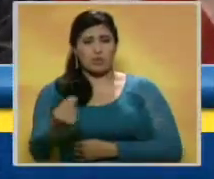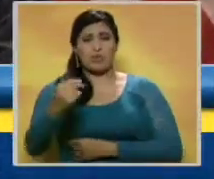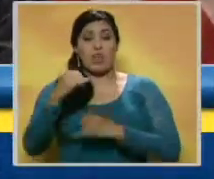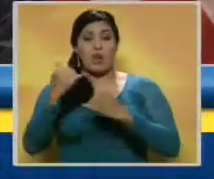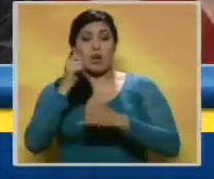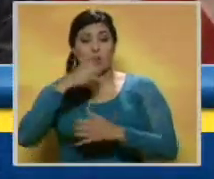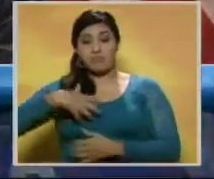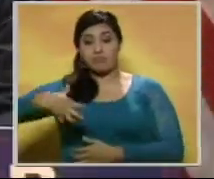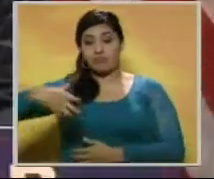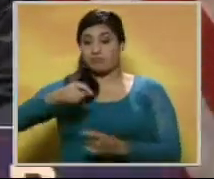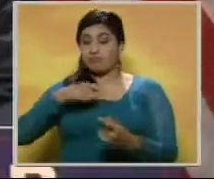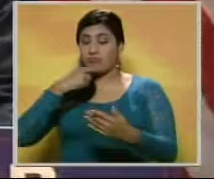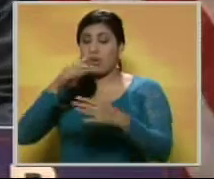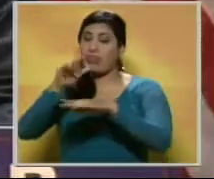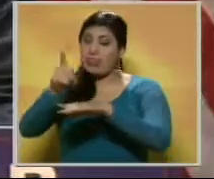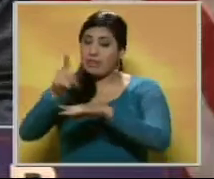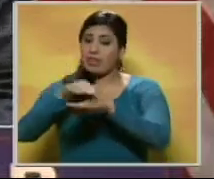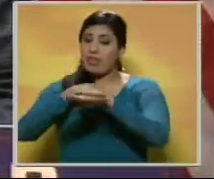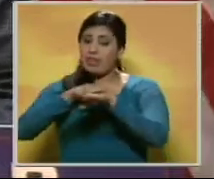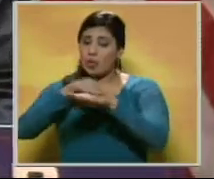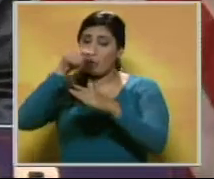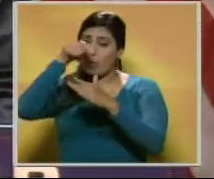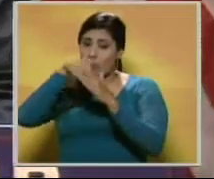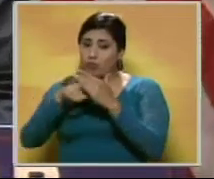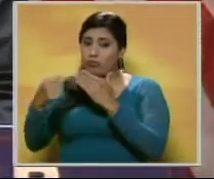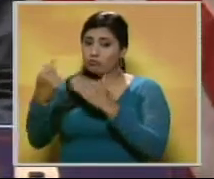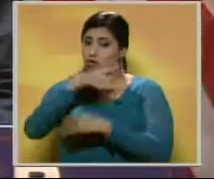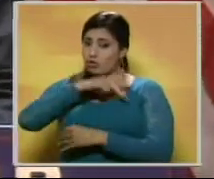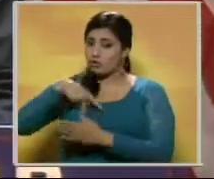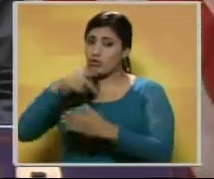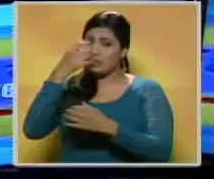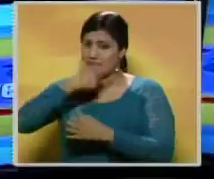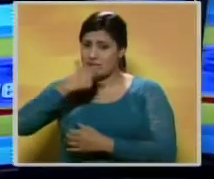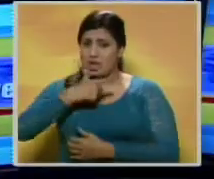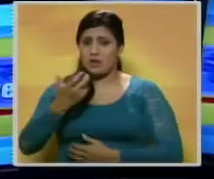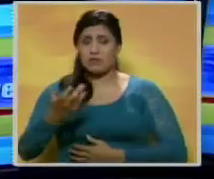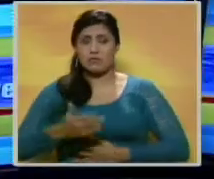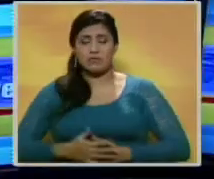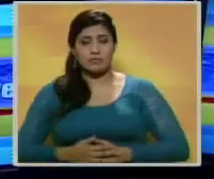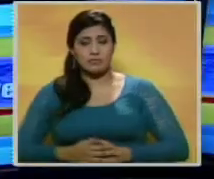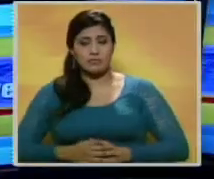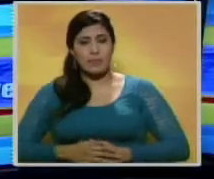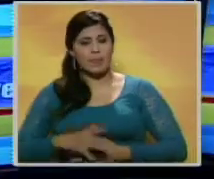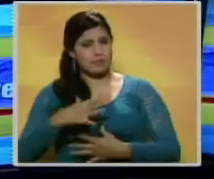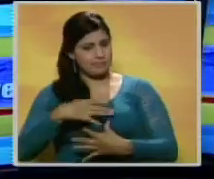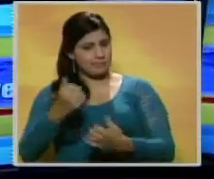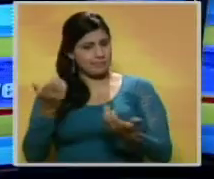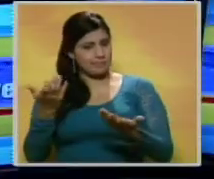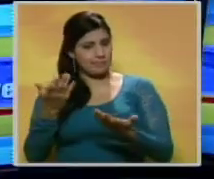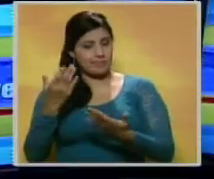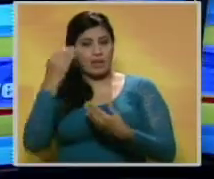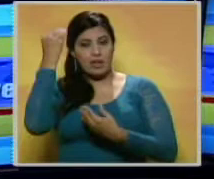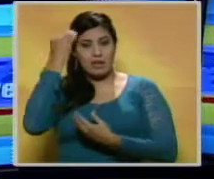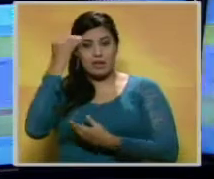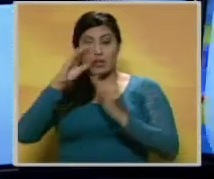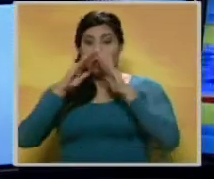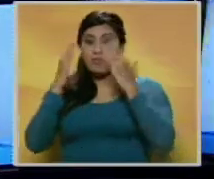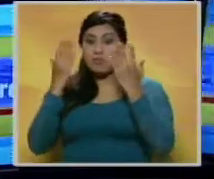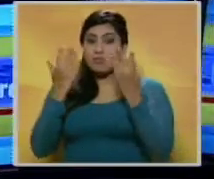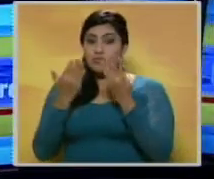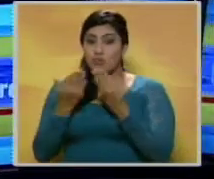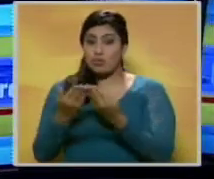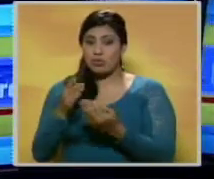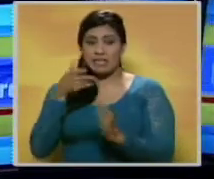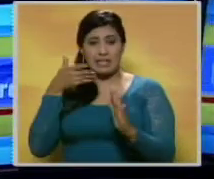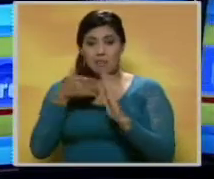multimillonario a presentar excusas profundas y serias. Interesante, ¿no? Para la reflexión del mundo, esto